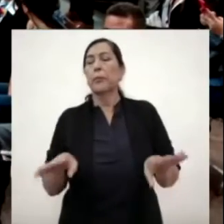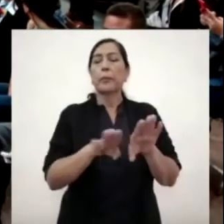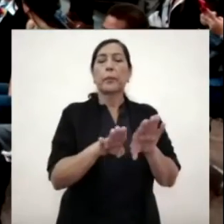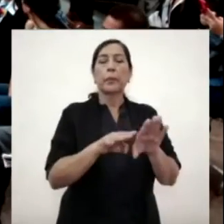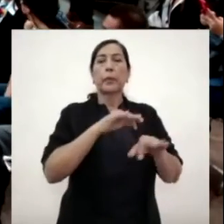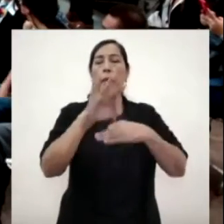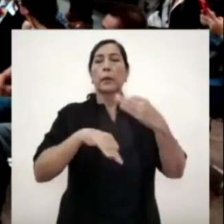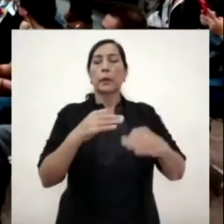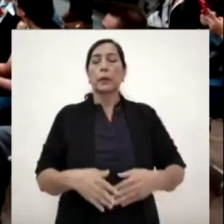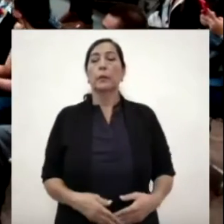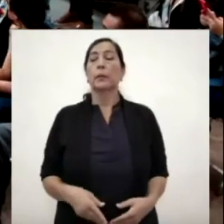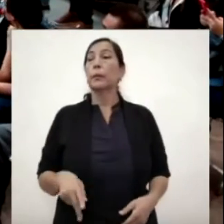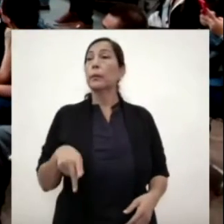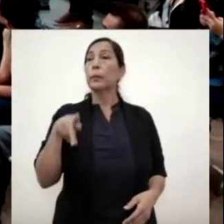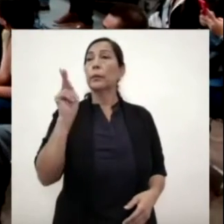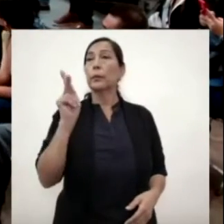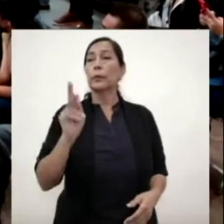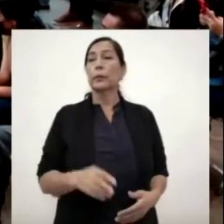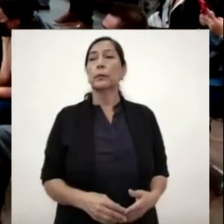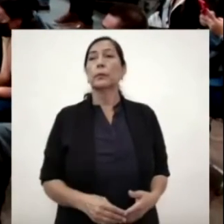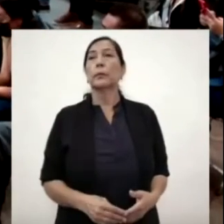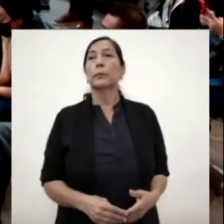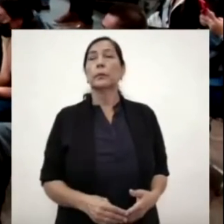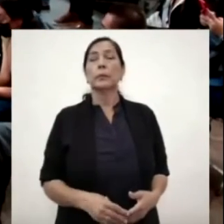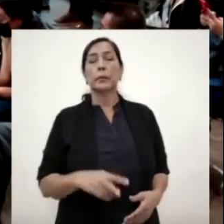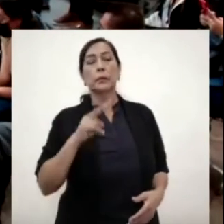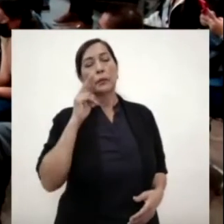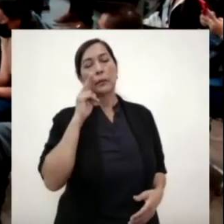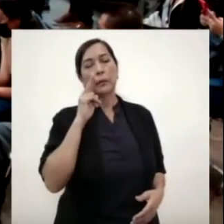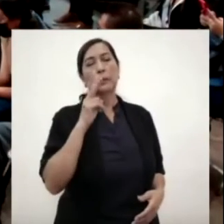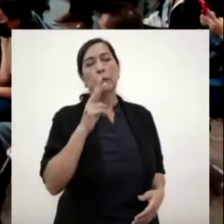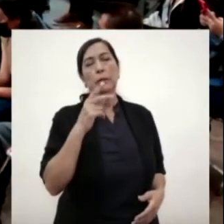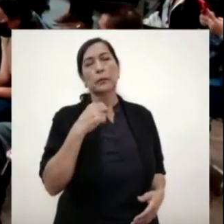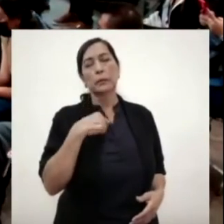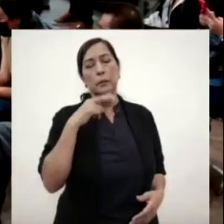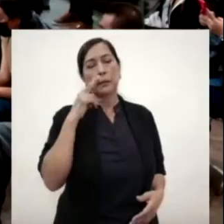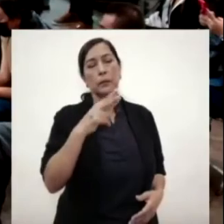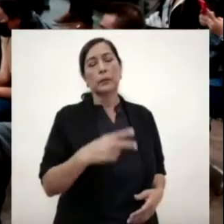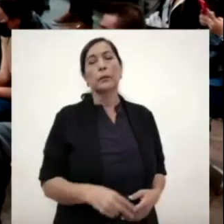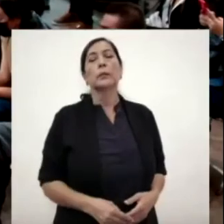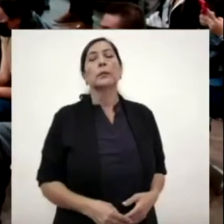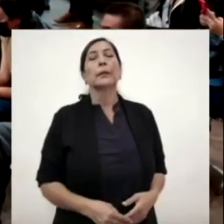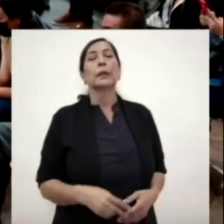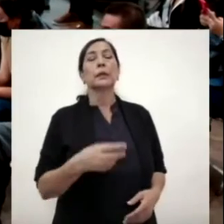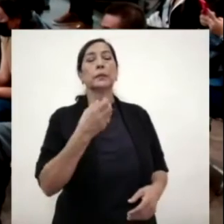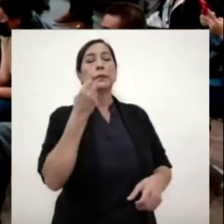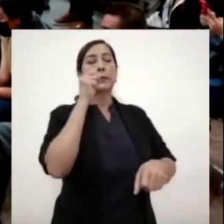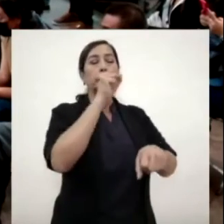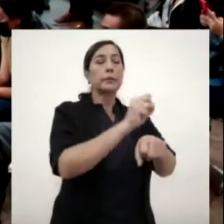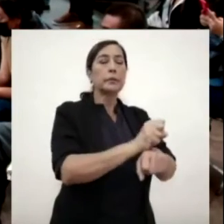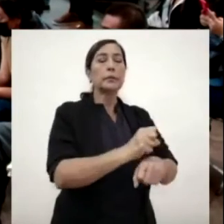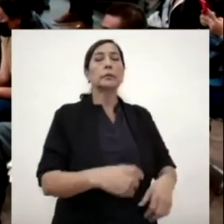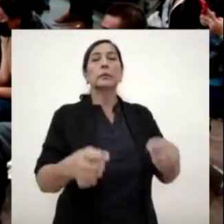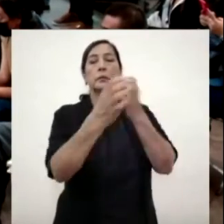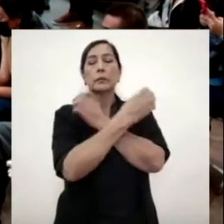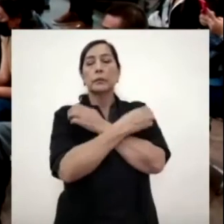cuestiones. Hay un detalle donde hay una concatenación, que es la salud, la educación y el